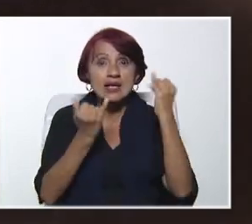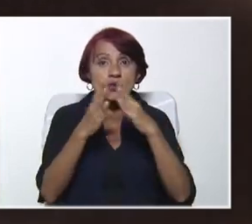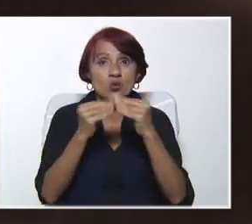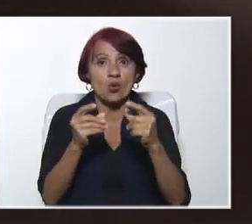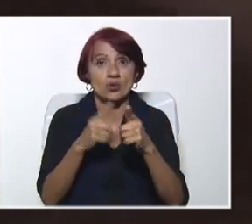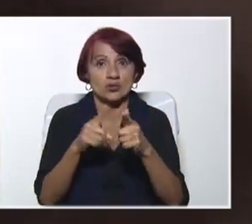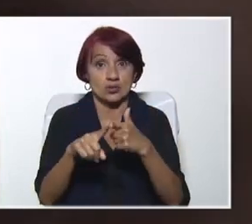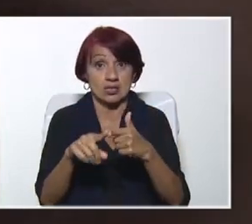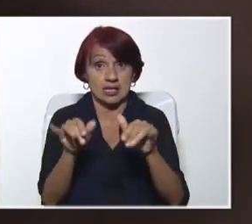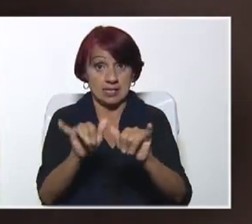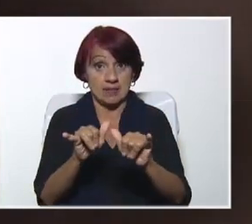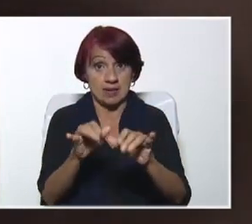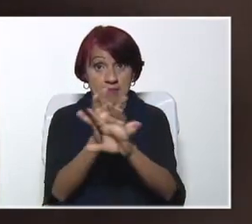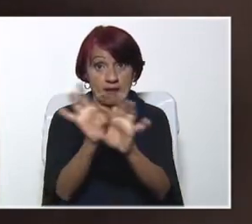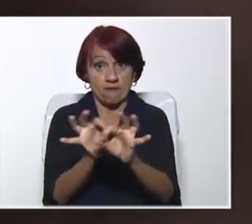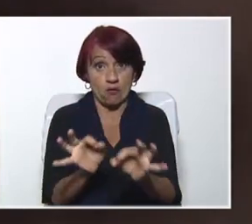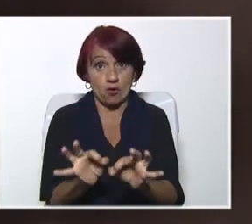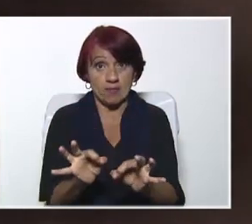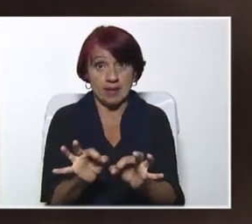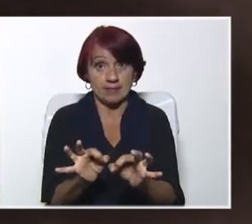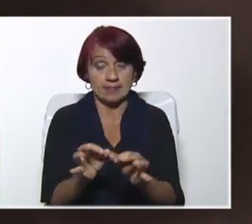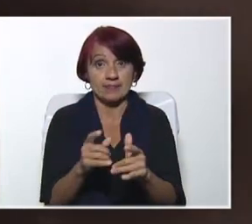En este sentido,